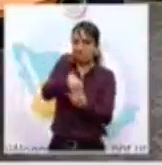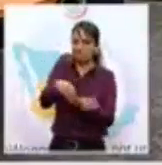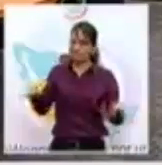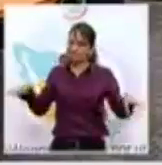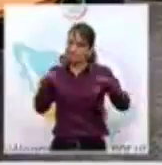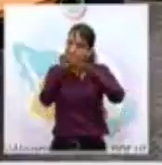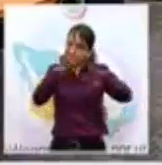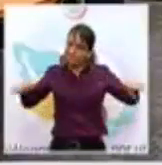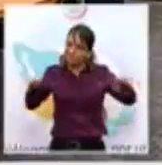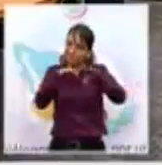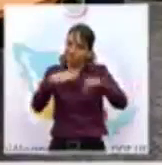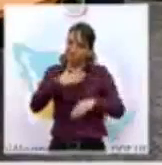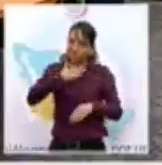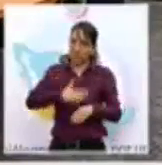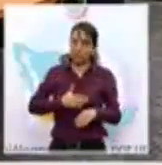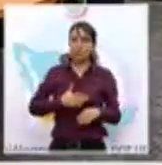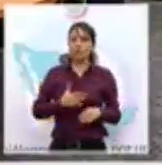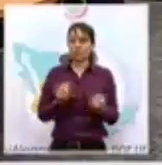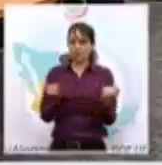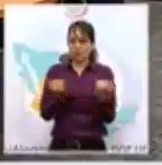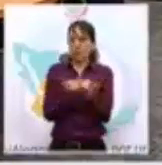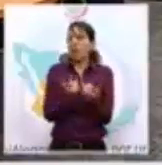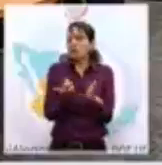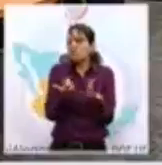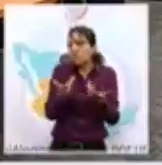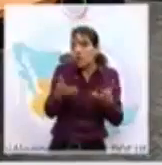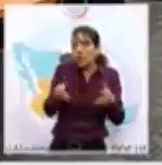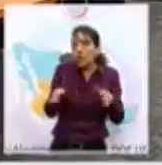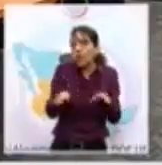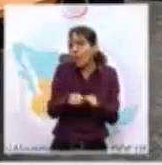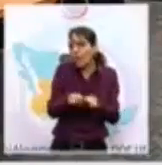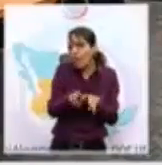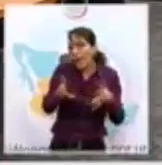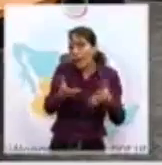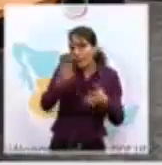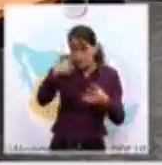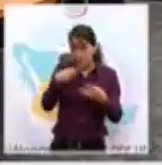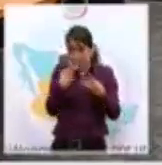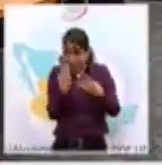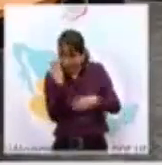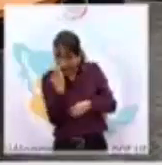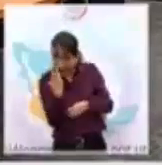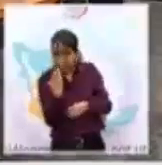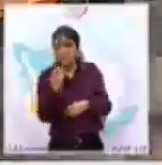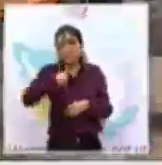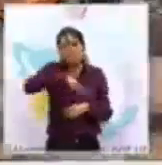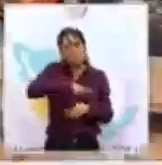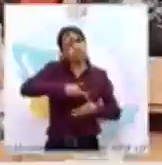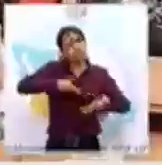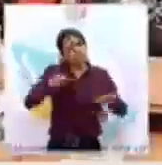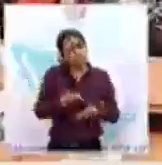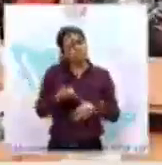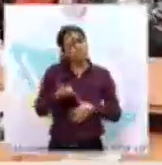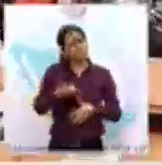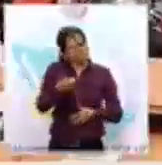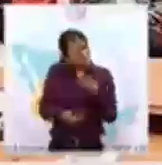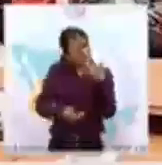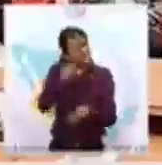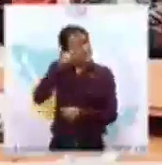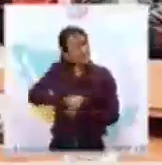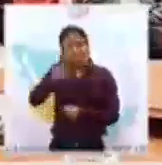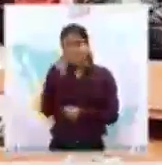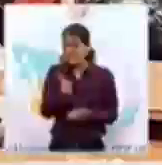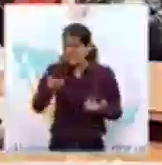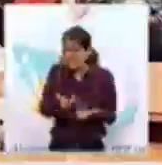de su menú, dentro de su apertura, efectivamente se convierten en una práctica permanente el hacer todos los aspectos de